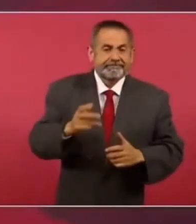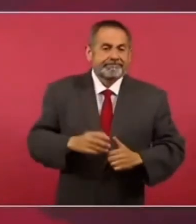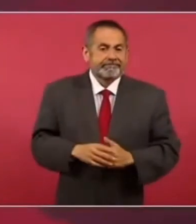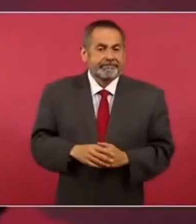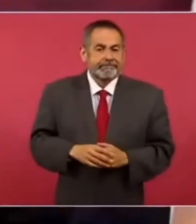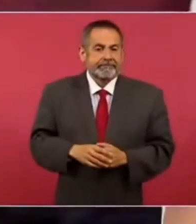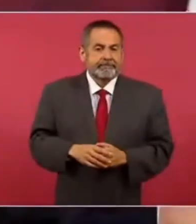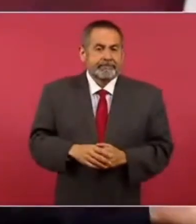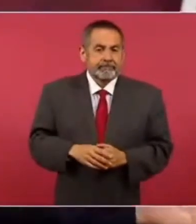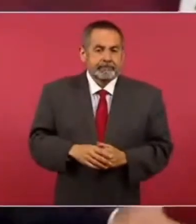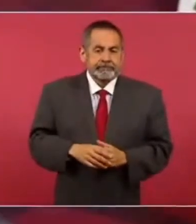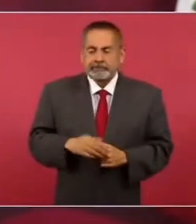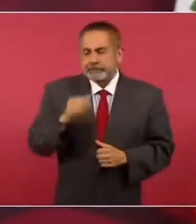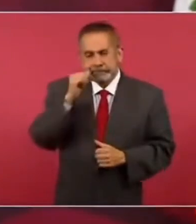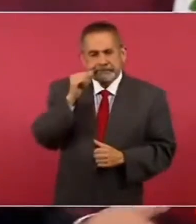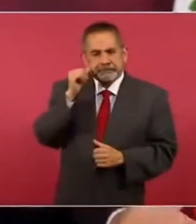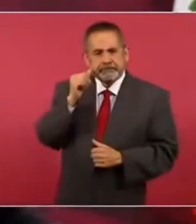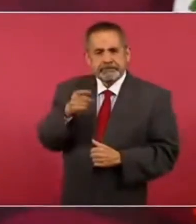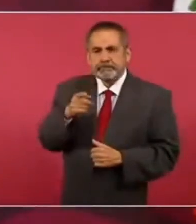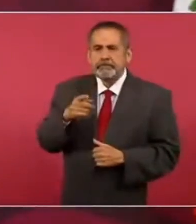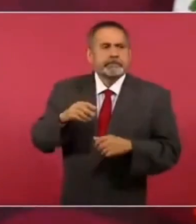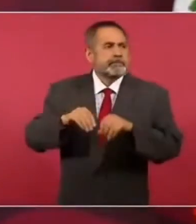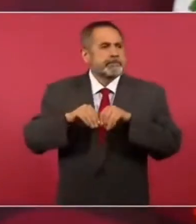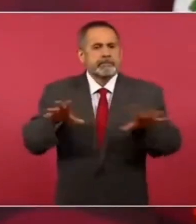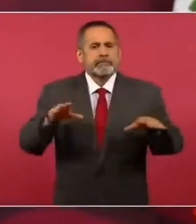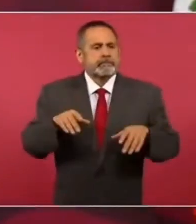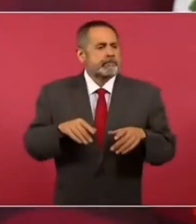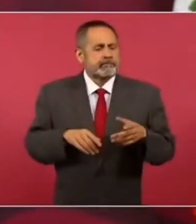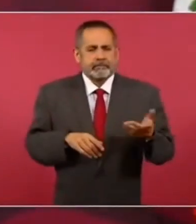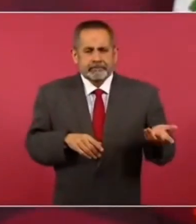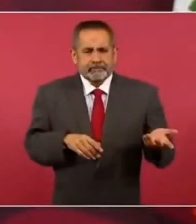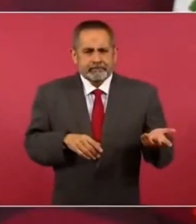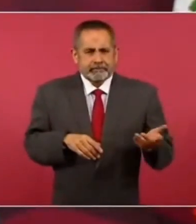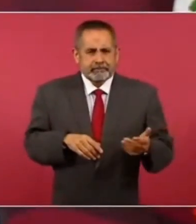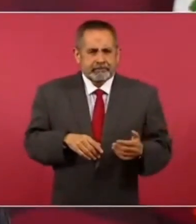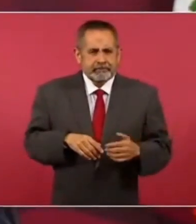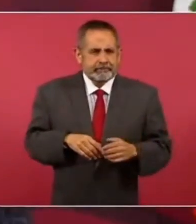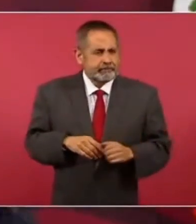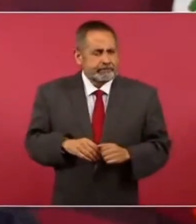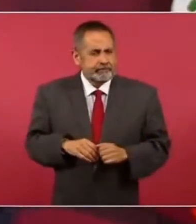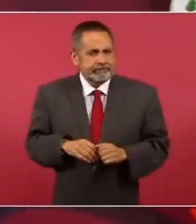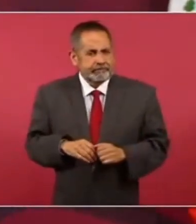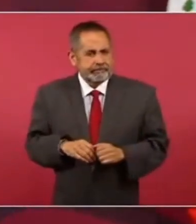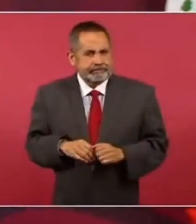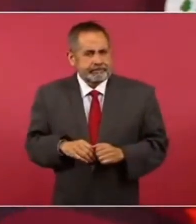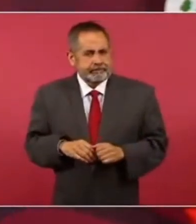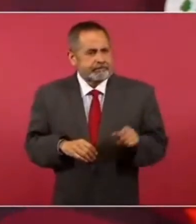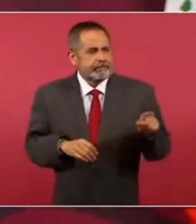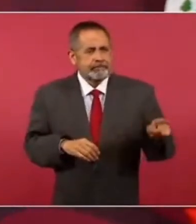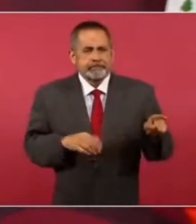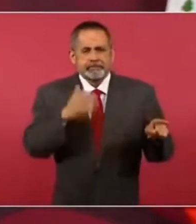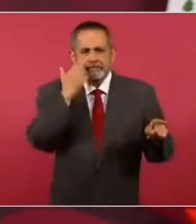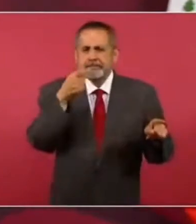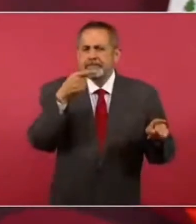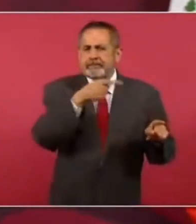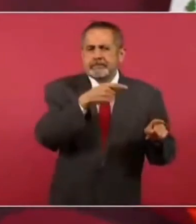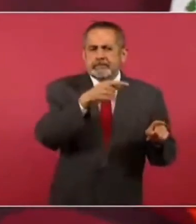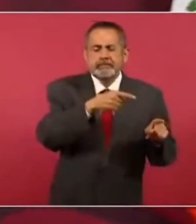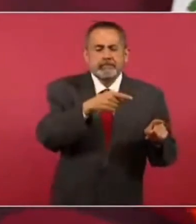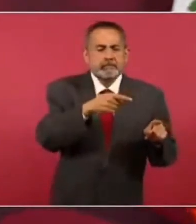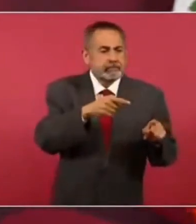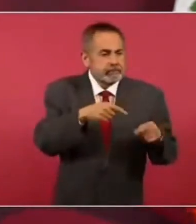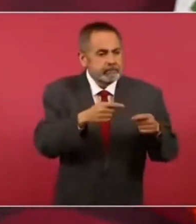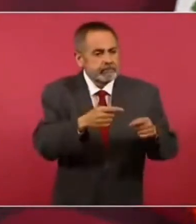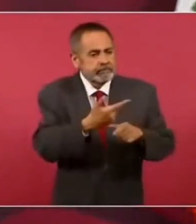Ya ayer dieron a conocer que están queriendo darle